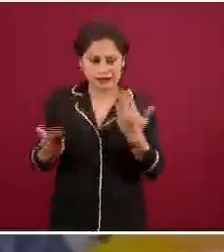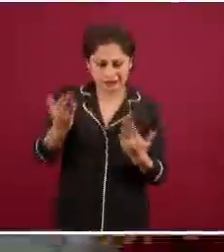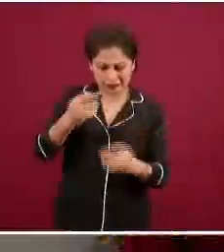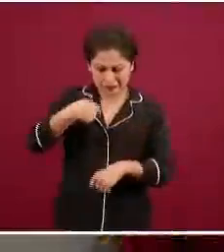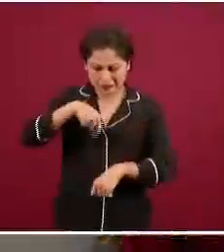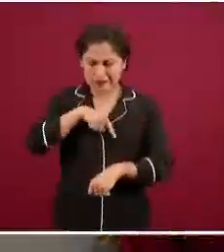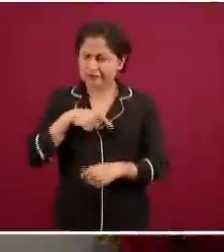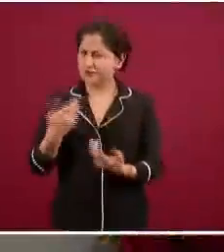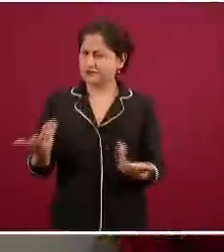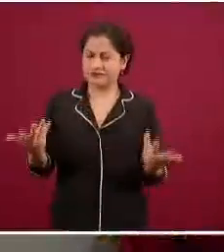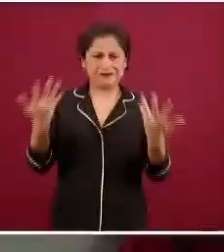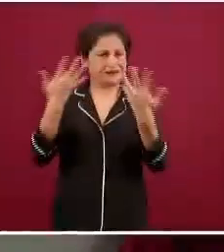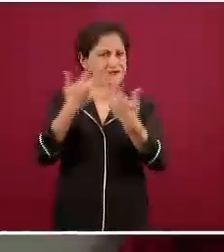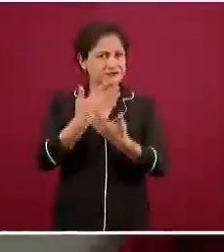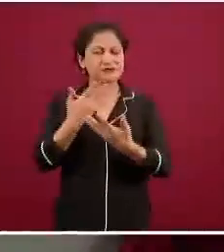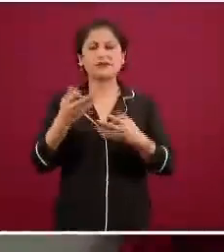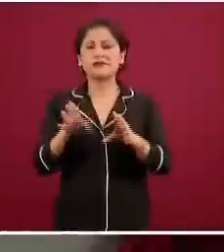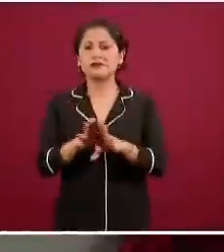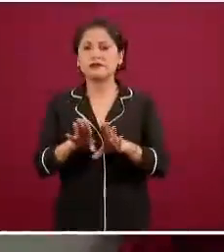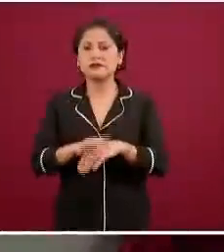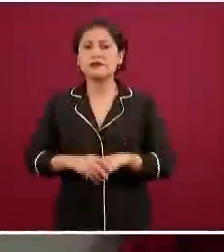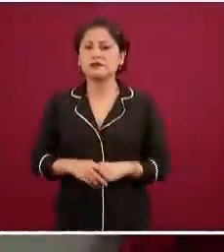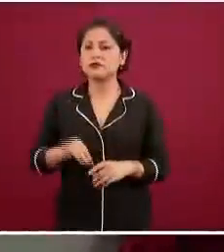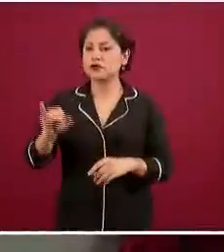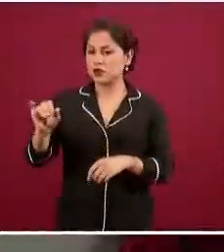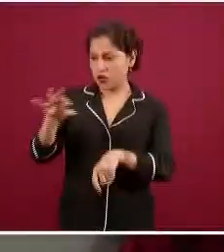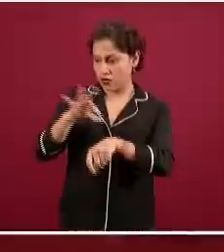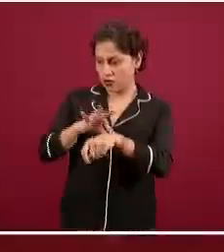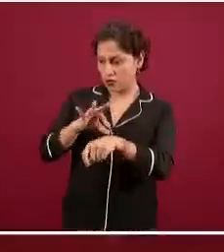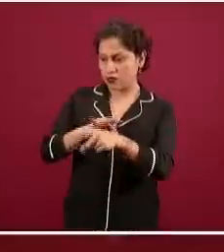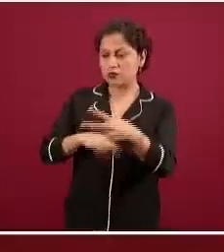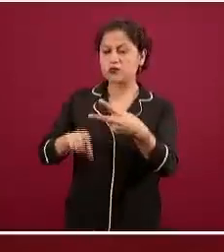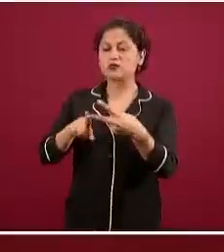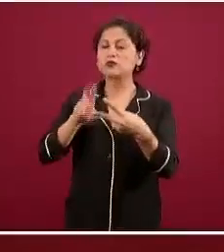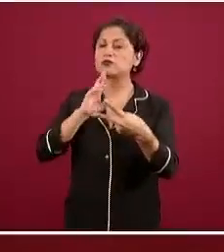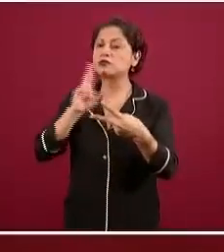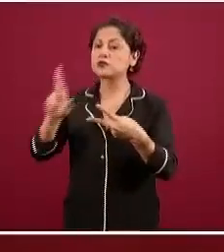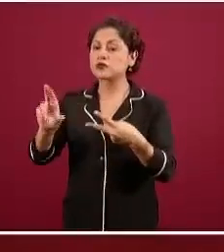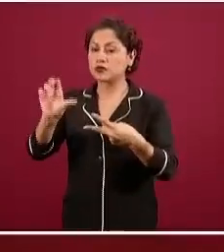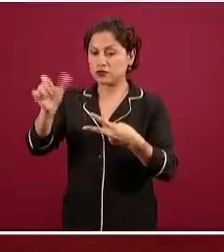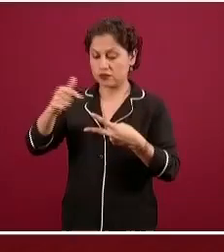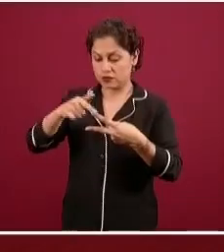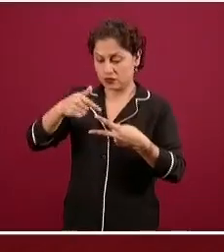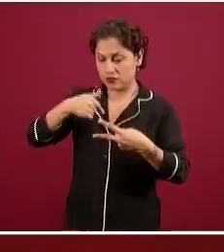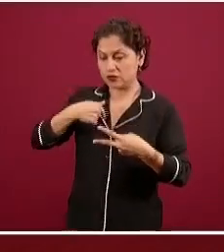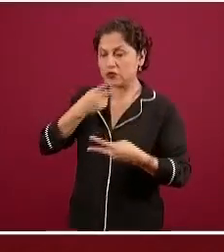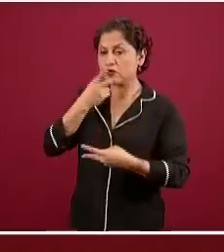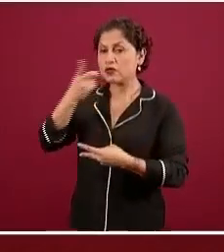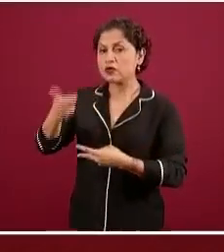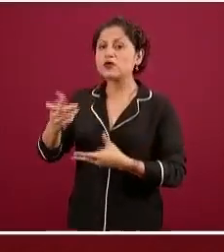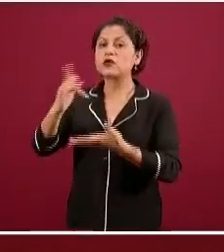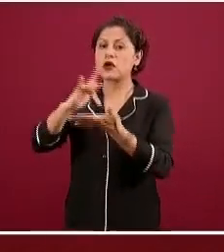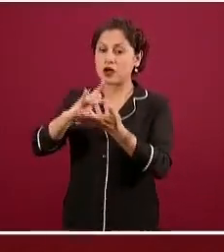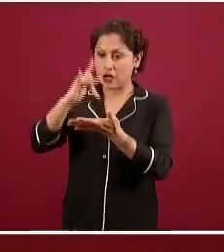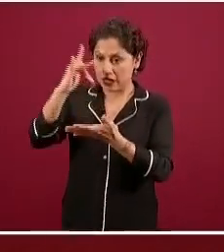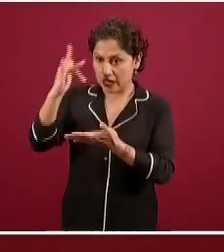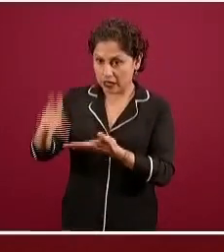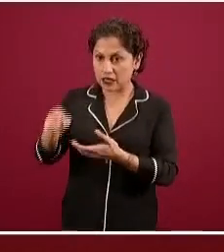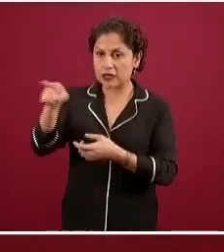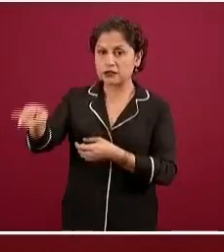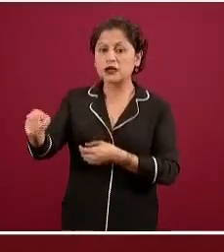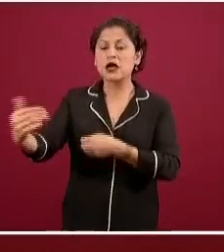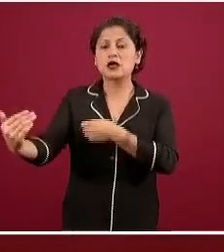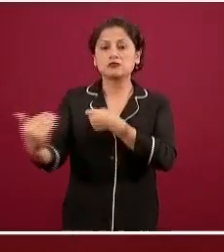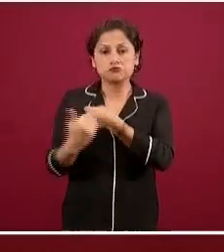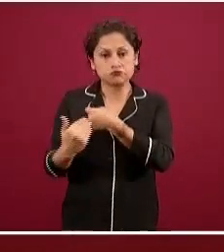Muchas gracias. Gracias. Ahorita le digo al doctor Alomía si contesta lo segundo, pero déjeme decirle gracias por su comentario, por su petición, por su demanda de que